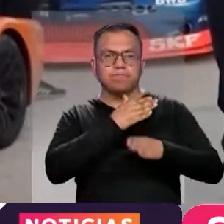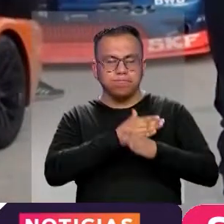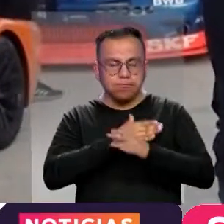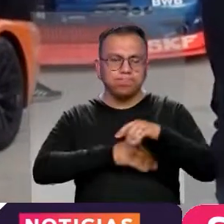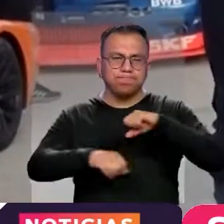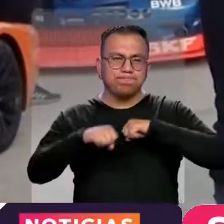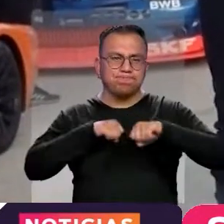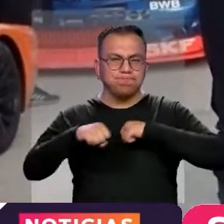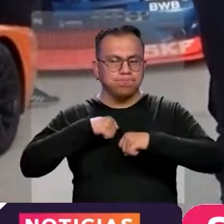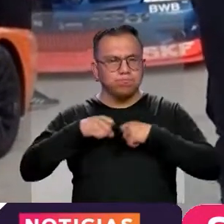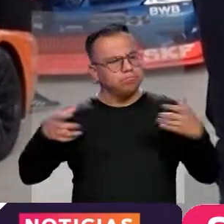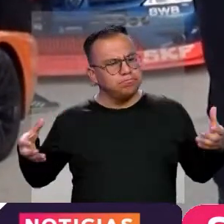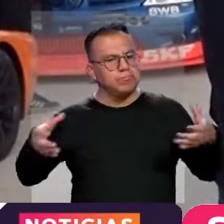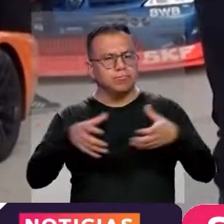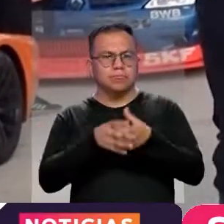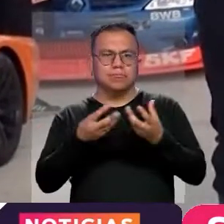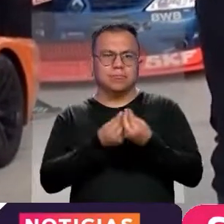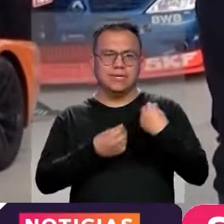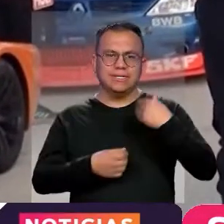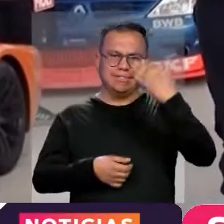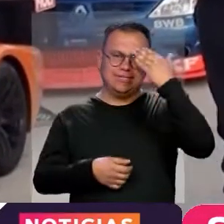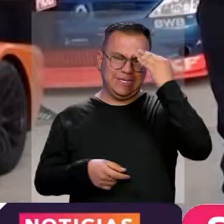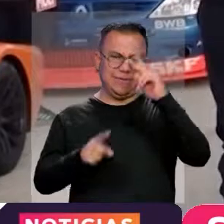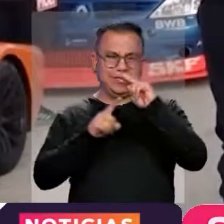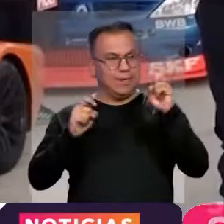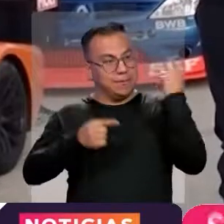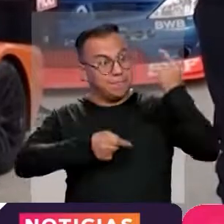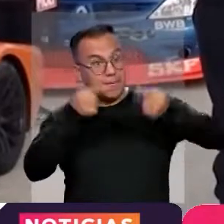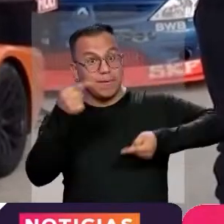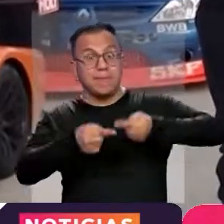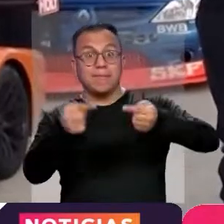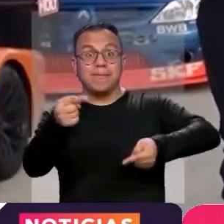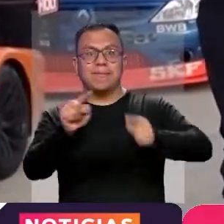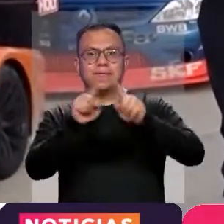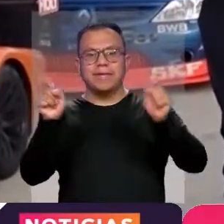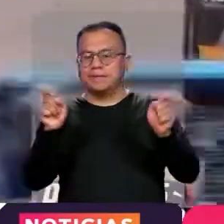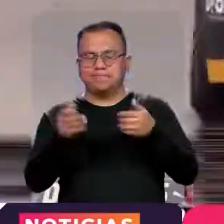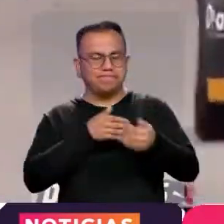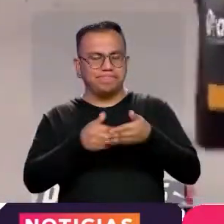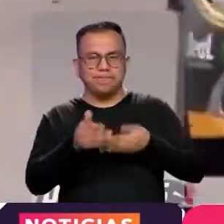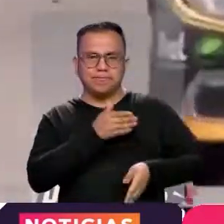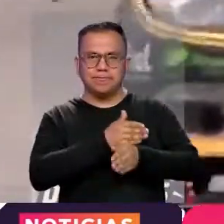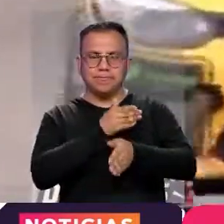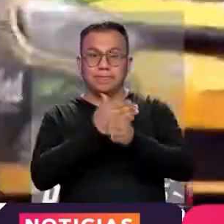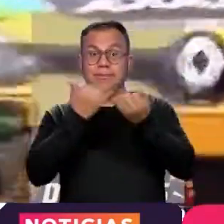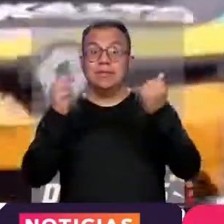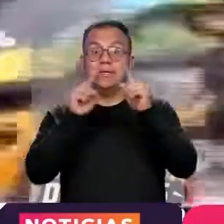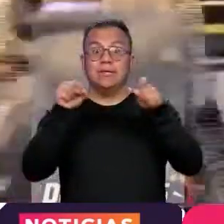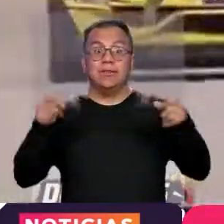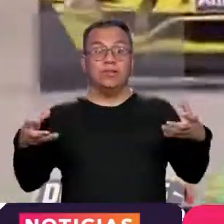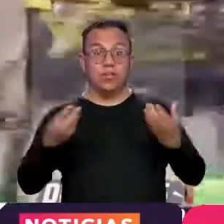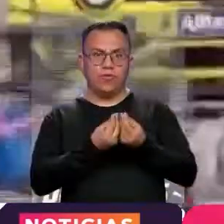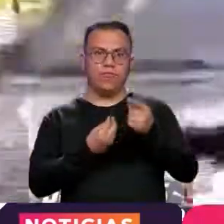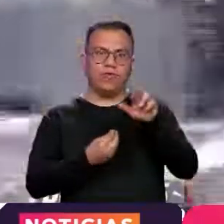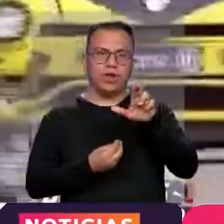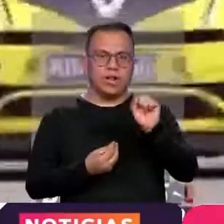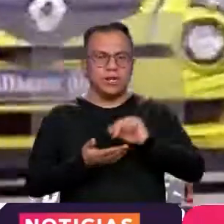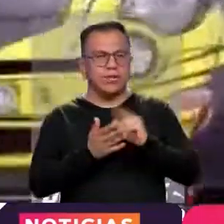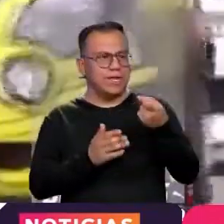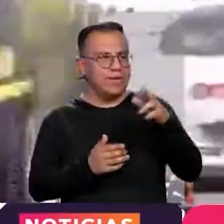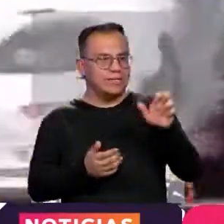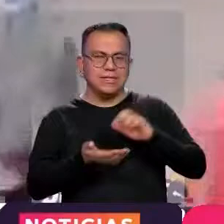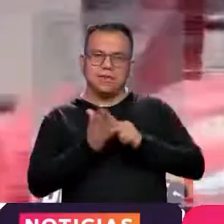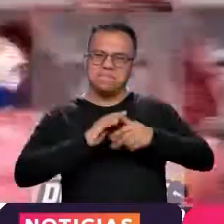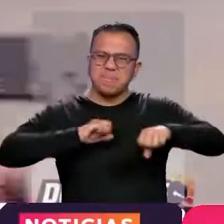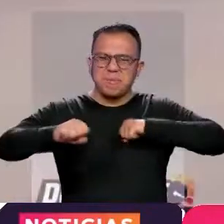porque el equipo sabe que estamos en los campeonatos y nos ha tocado casi sin parar. Mientras que Camilo Forero y Juan Carlos García en el